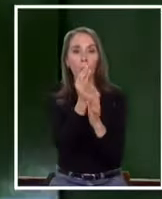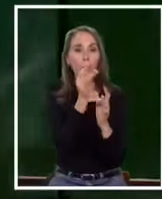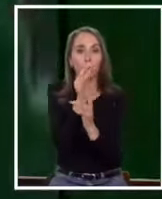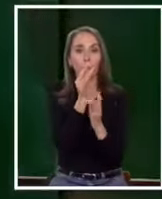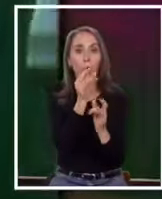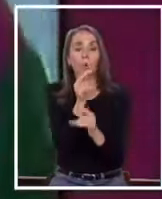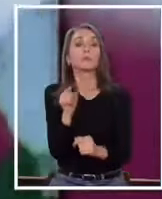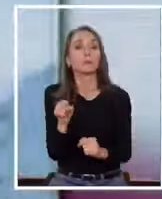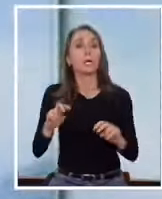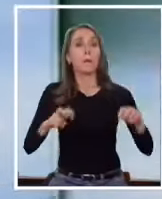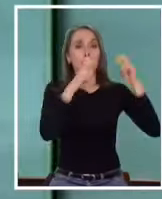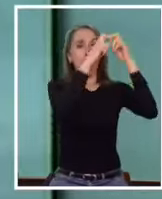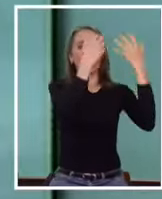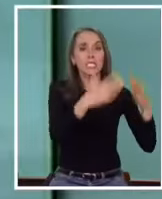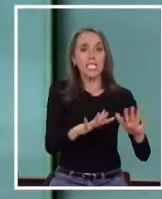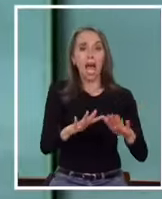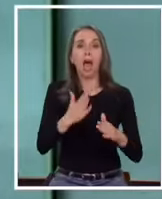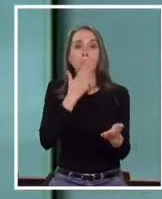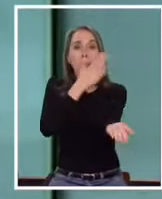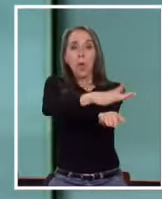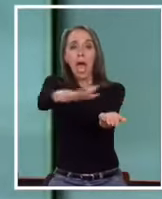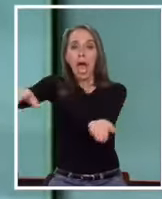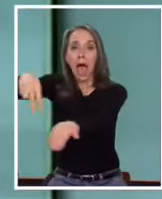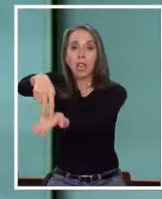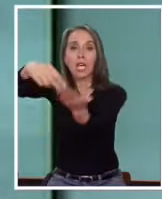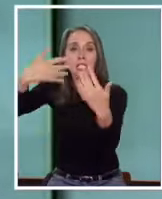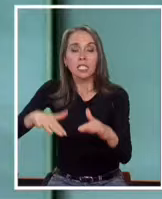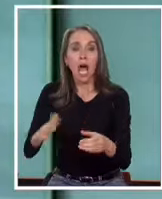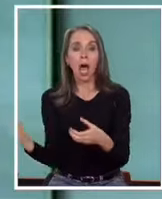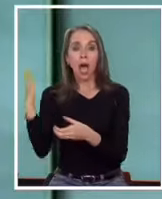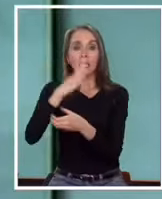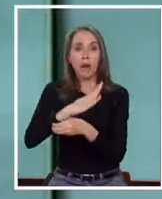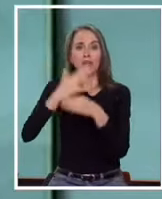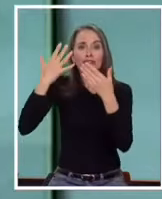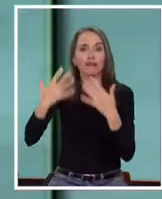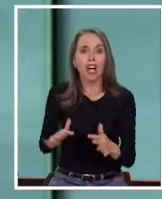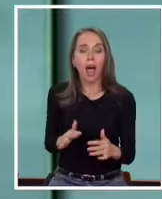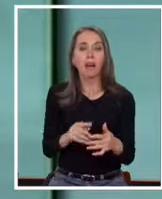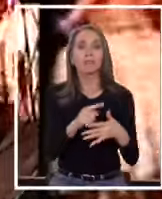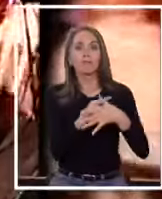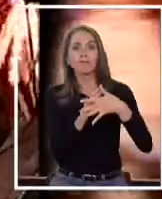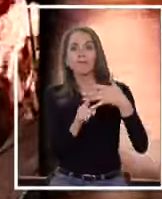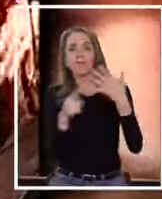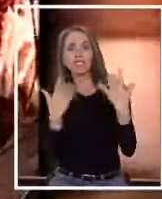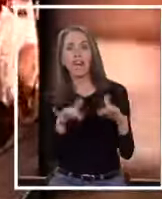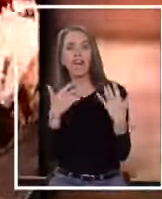Y si han hecho Machu Picchu, la Antártica o Rapa Nui, no hay escenario que se les haya pasado.